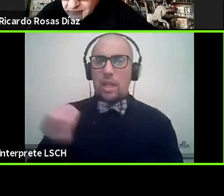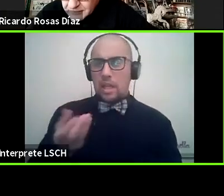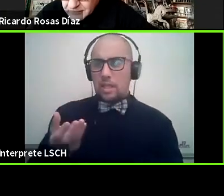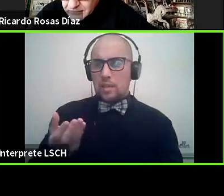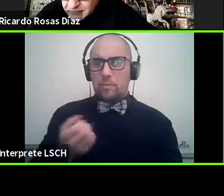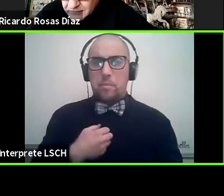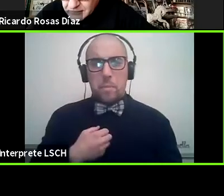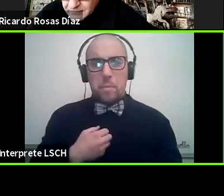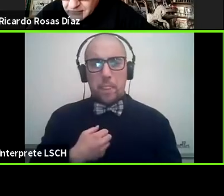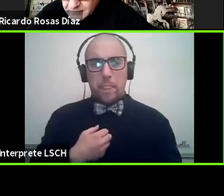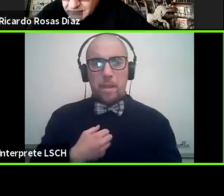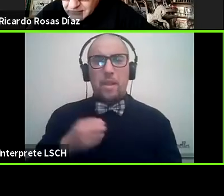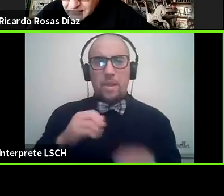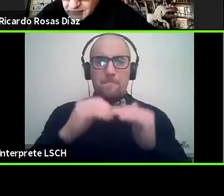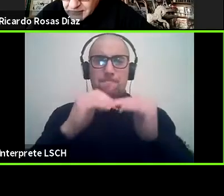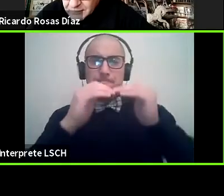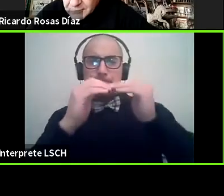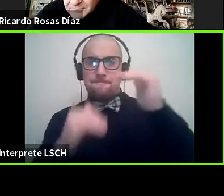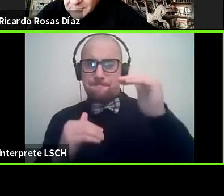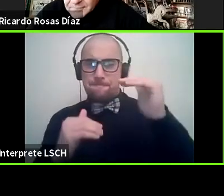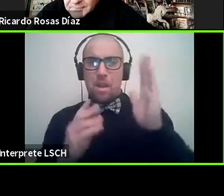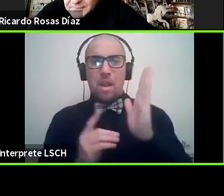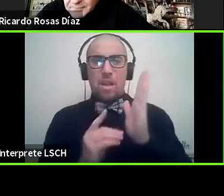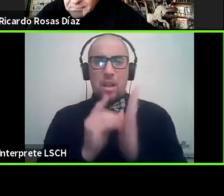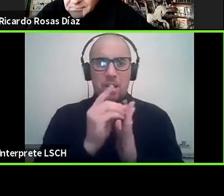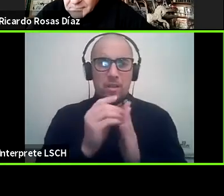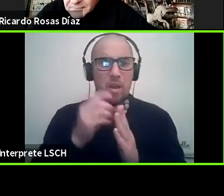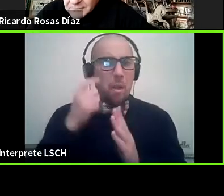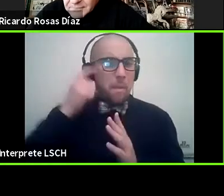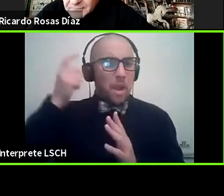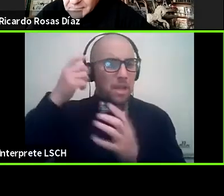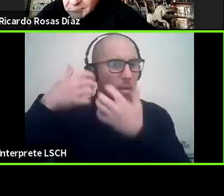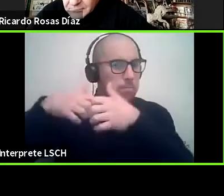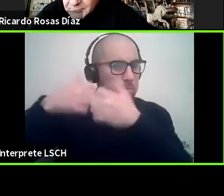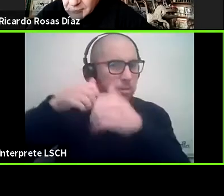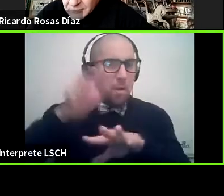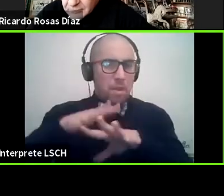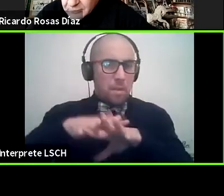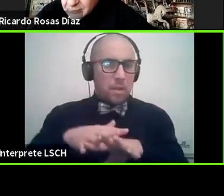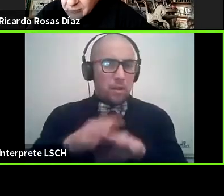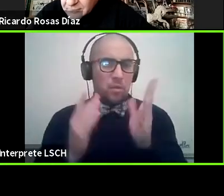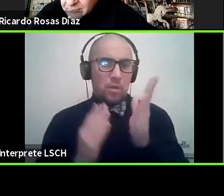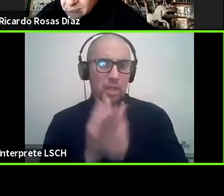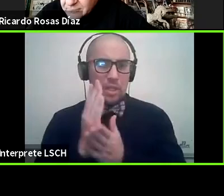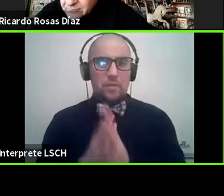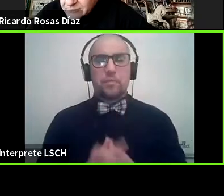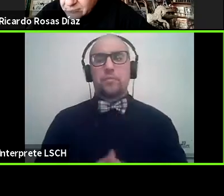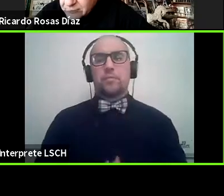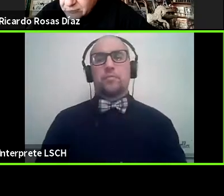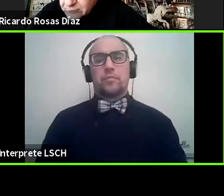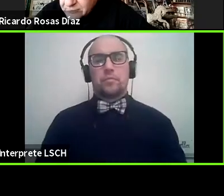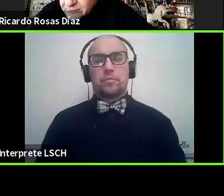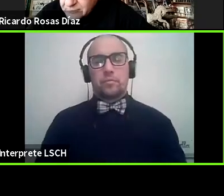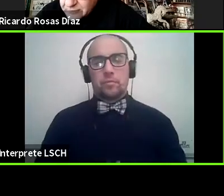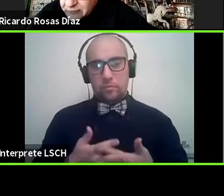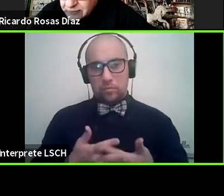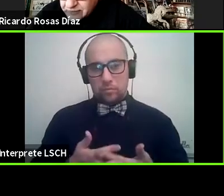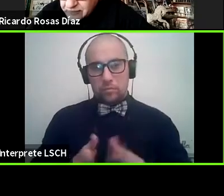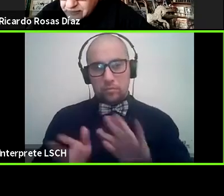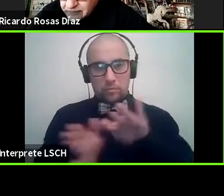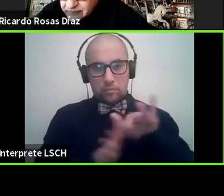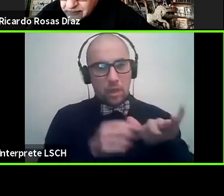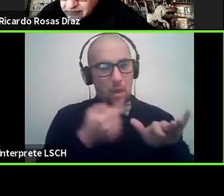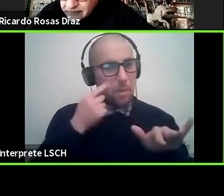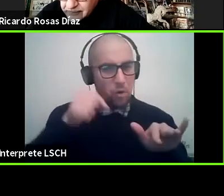con estas brechas, particularmente el desarrollo del pensamiento matemático en educación inicial. Pero lo interesante